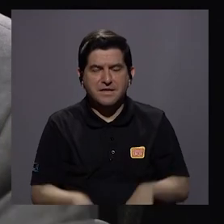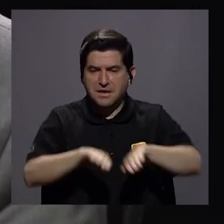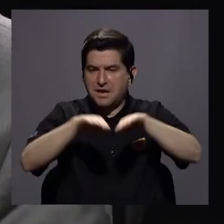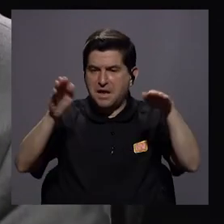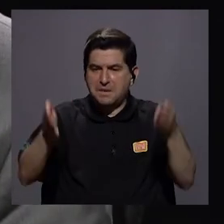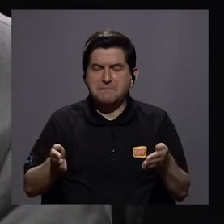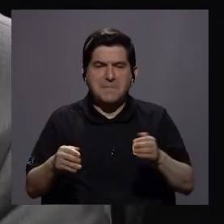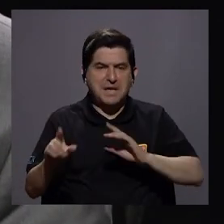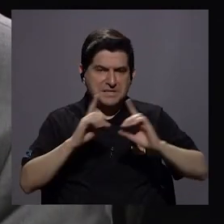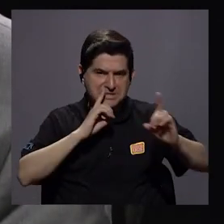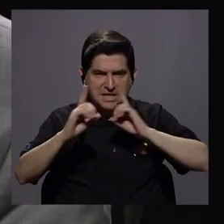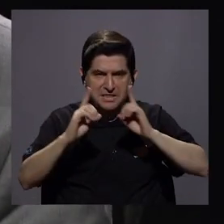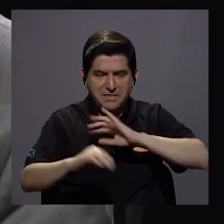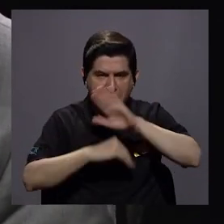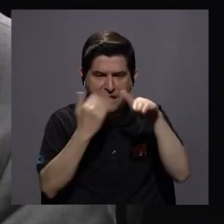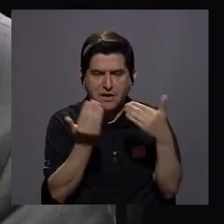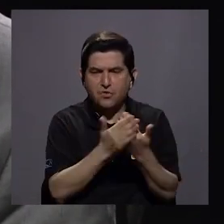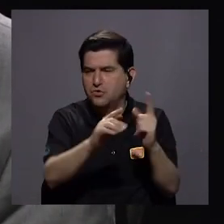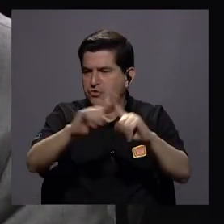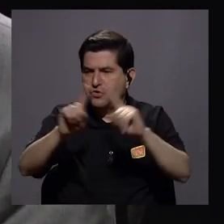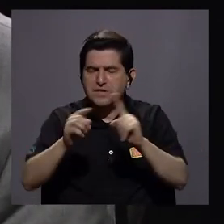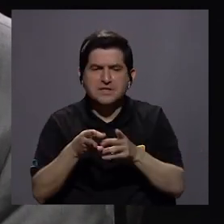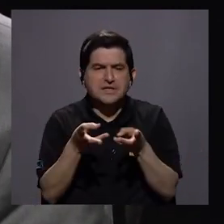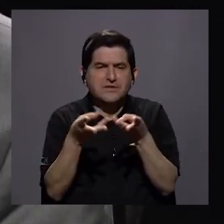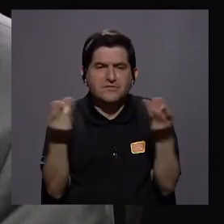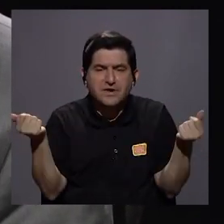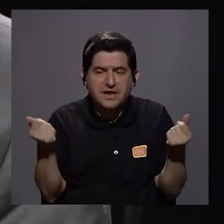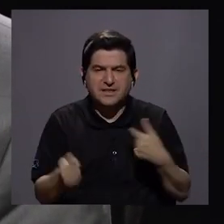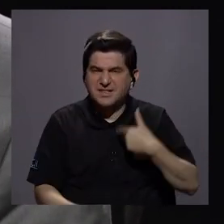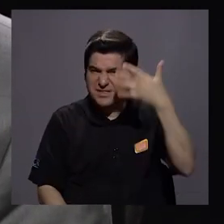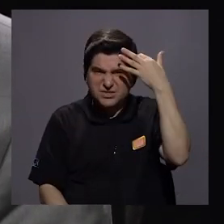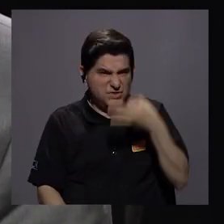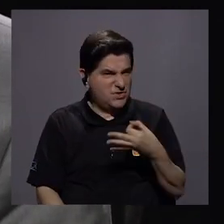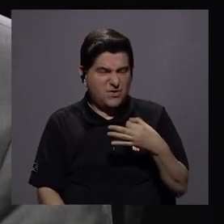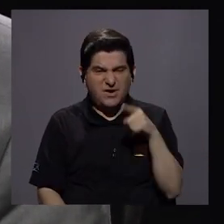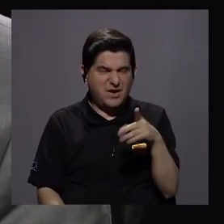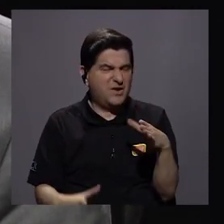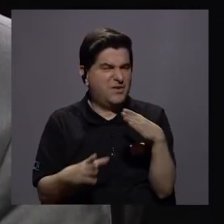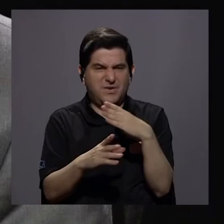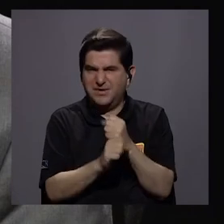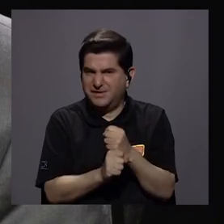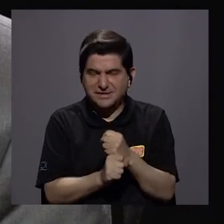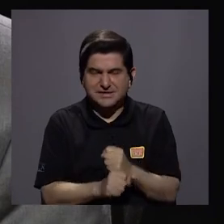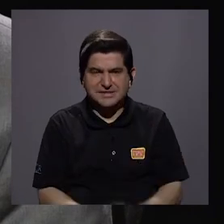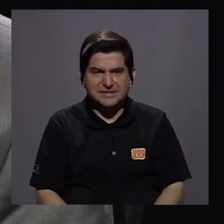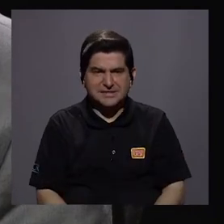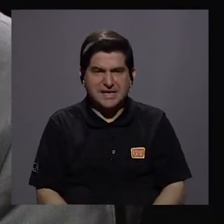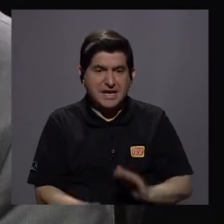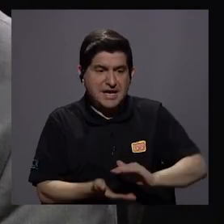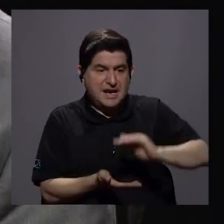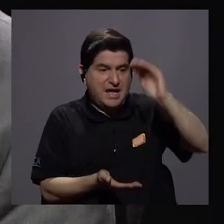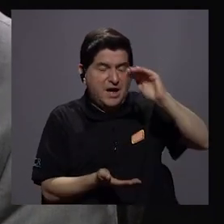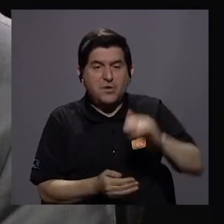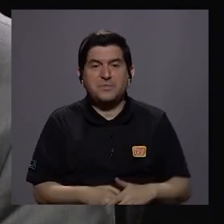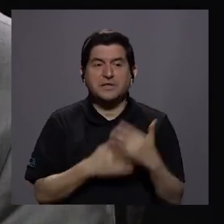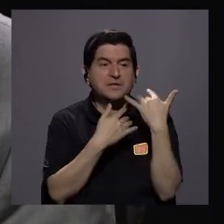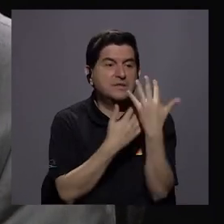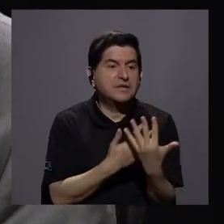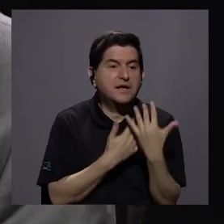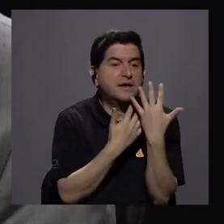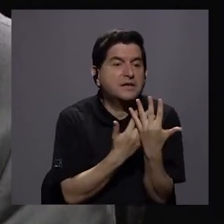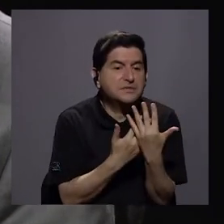mesas de diálogo, toda una serie de soluciones, a mí me parece que más bien lo que causó fue aumentar las expectativas de los